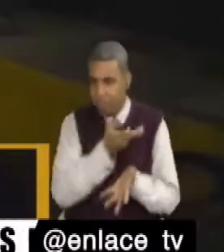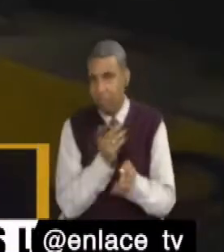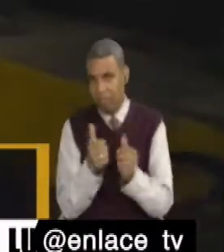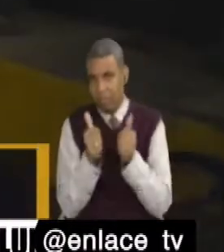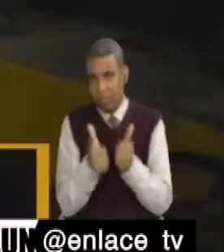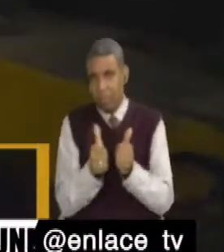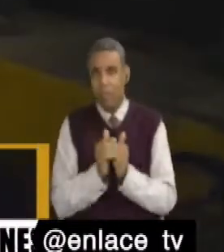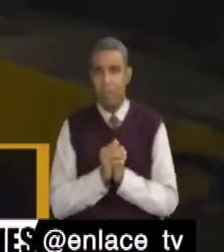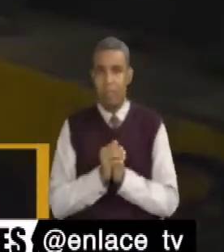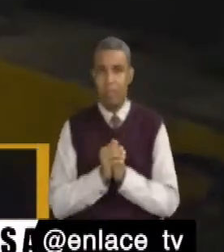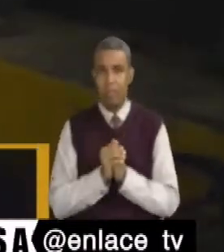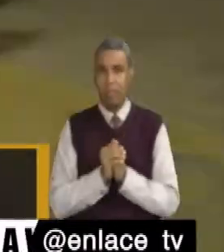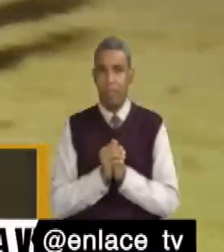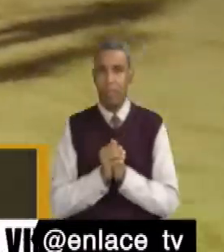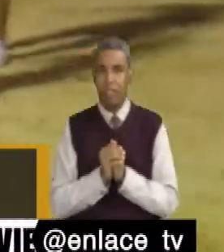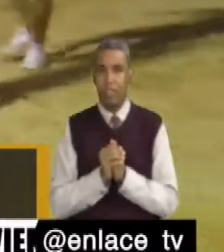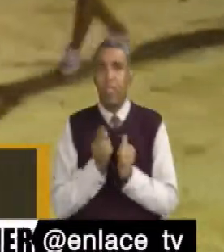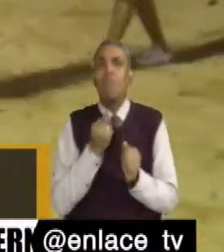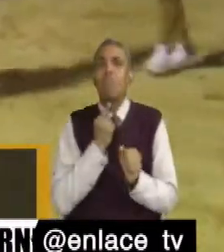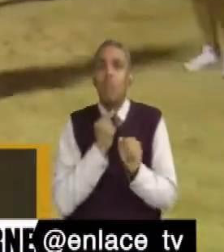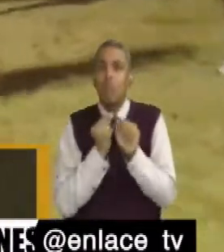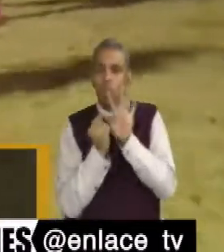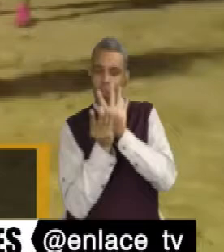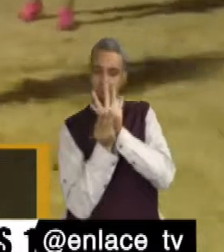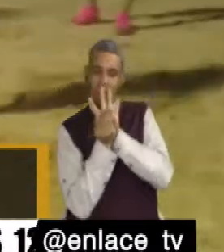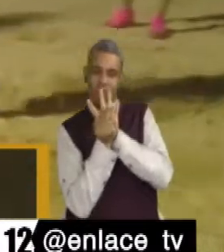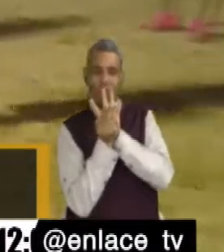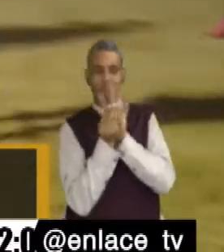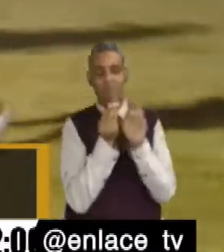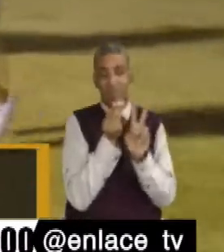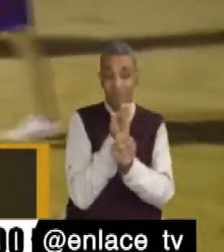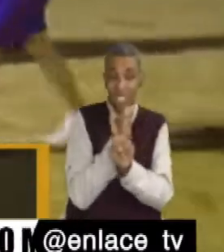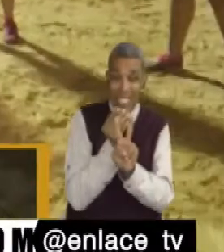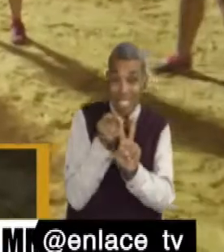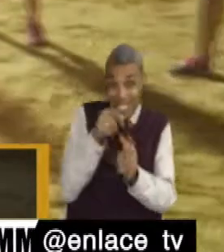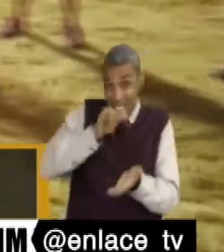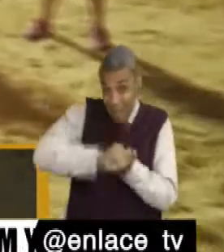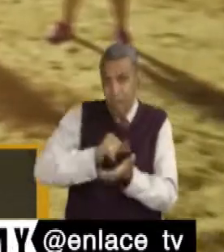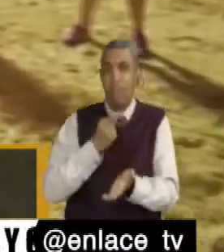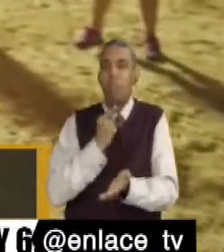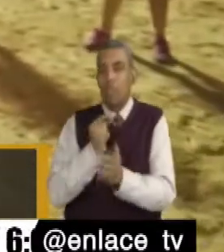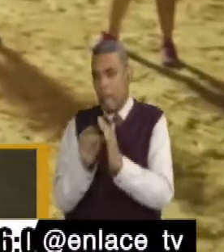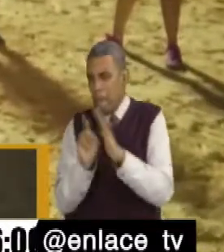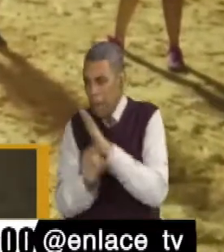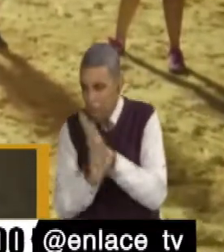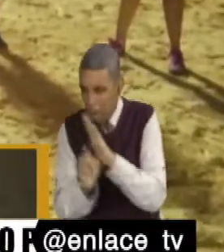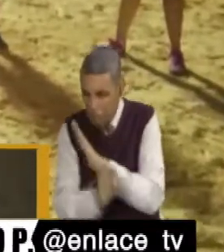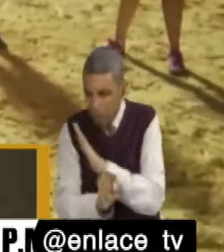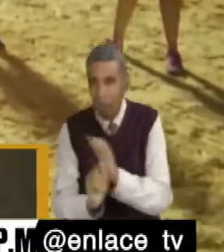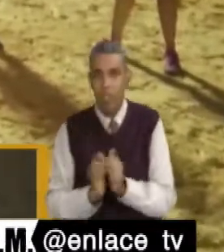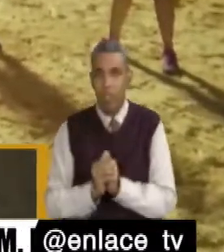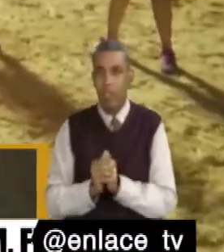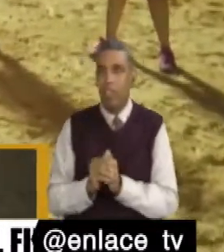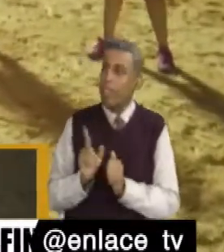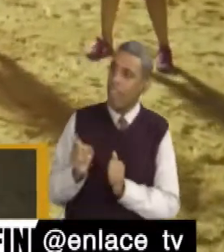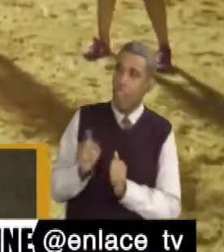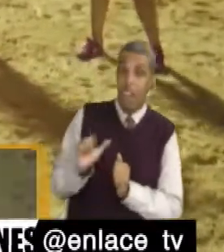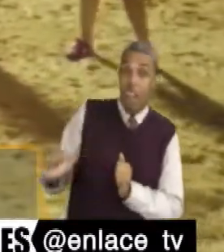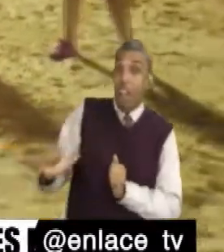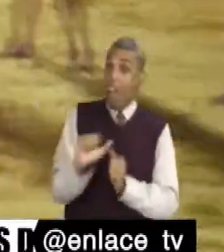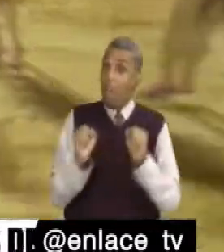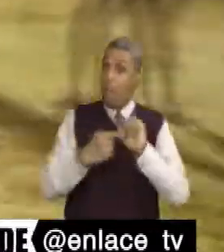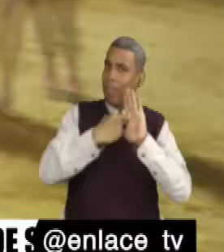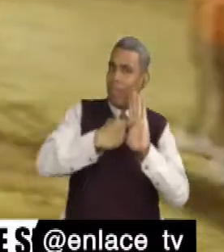me gusta mucho ser puntera. Los protagonistas de estos encuentros deportivos resaltan estos espacios donde ellas se pueden mostrar